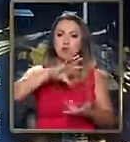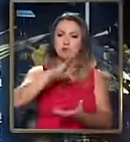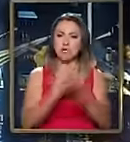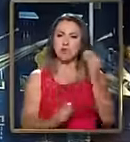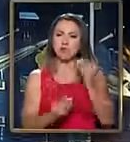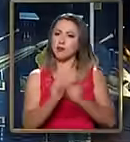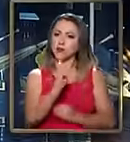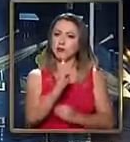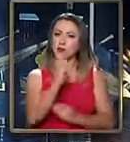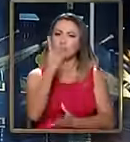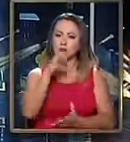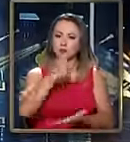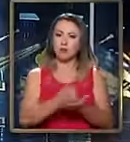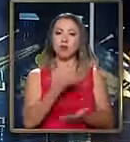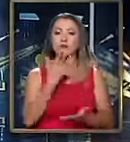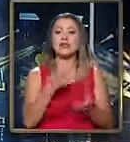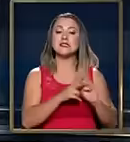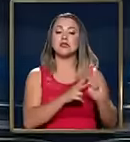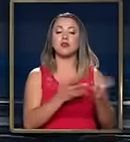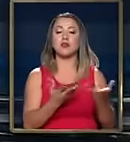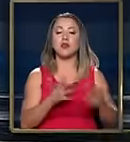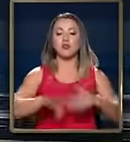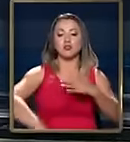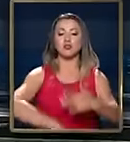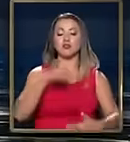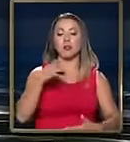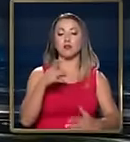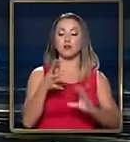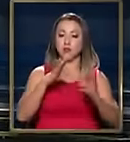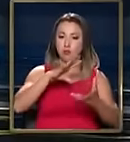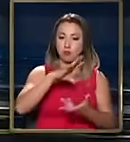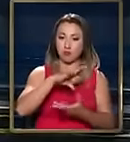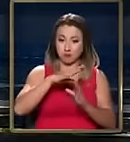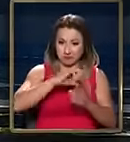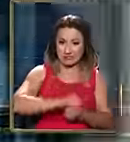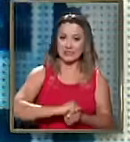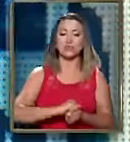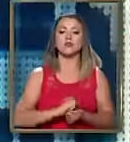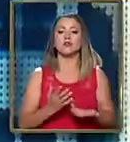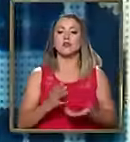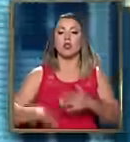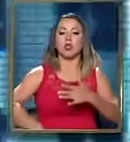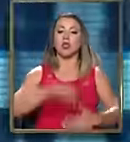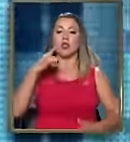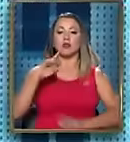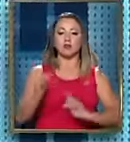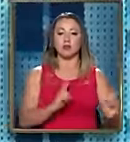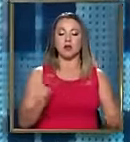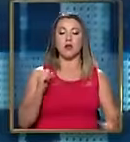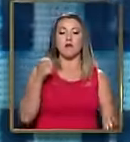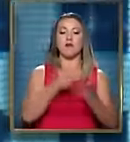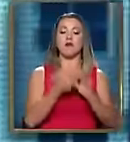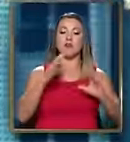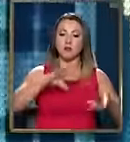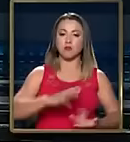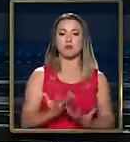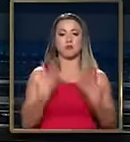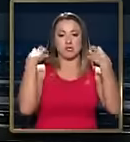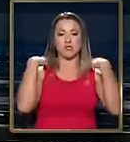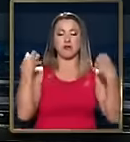Lo que pasa es que en la ONU hicieron un sorteo y había que organizar el fin del mundo. Y Chile salió sorteado organizando el fin del mundo. Y eso de alguna forma